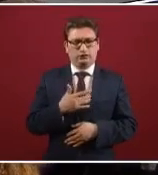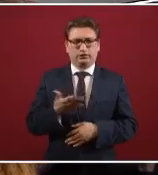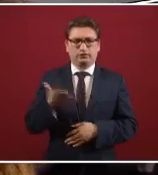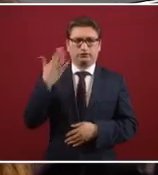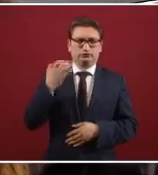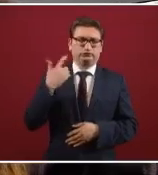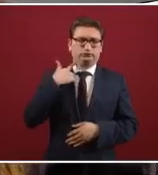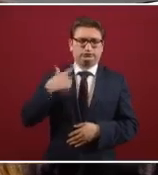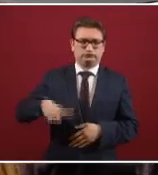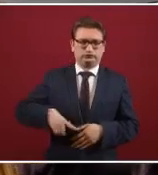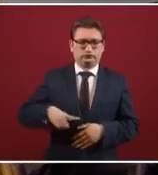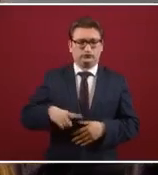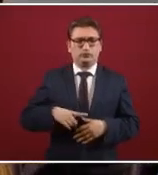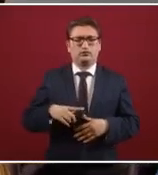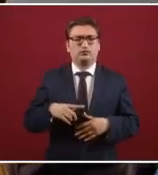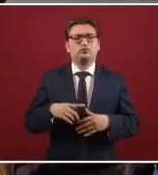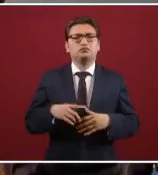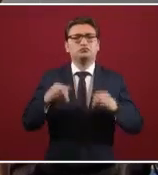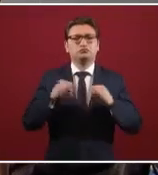andamiaje